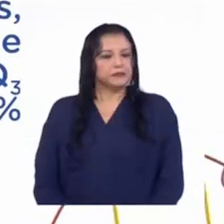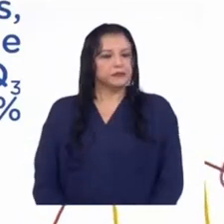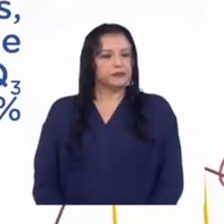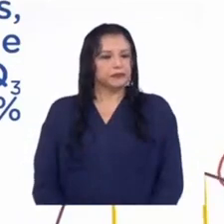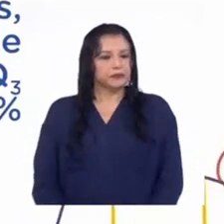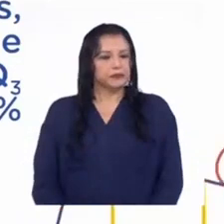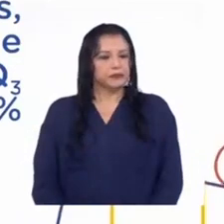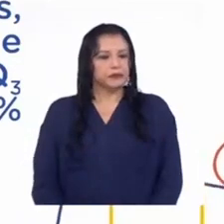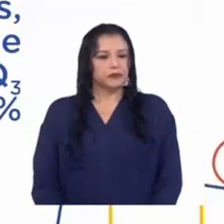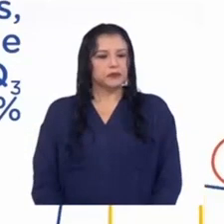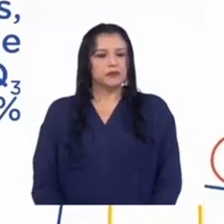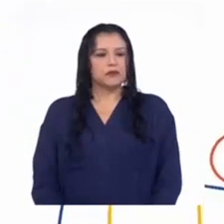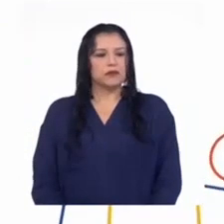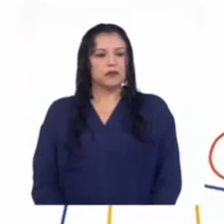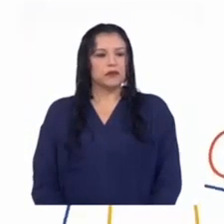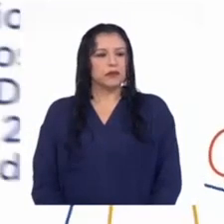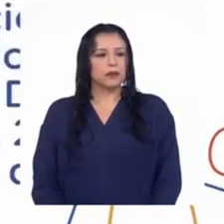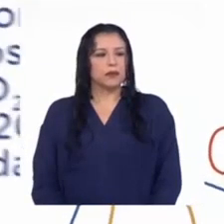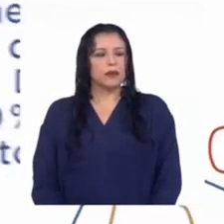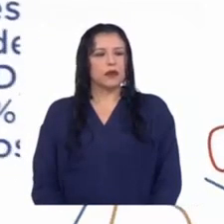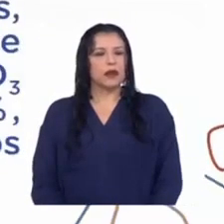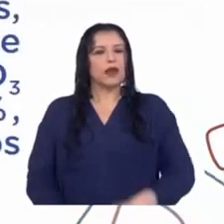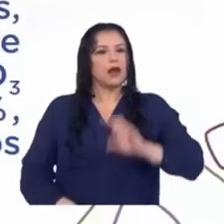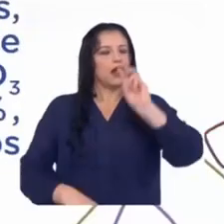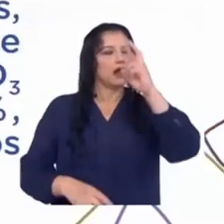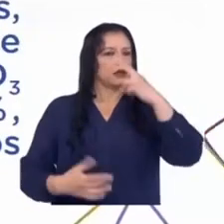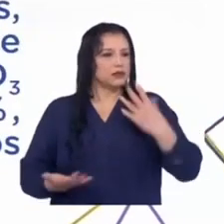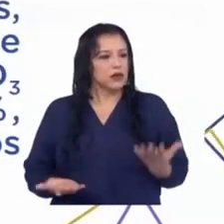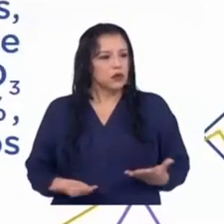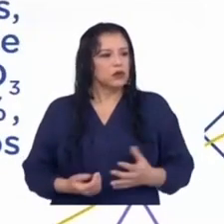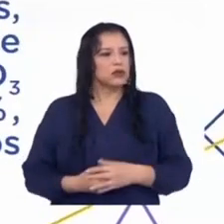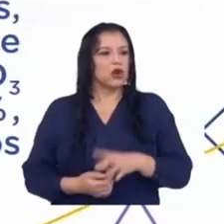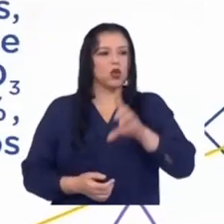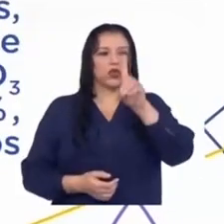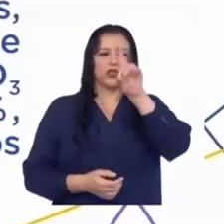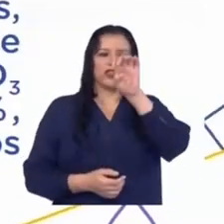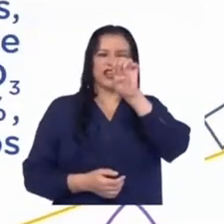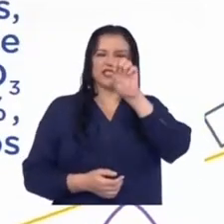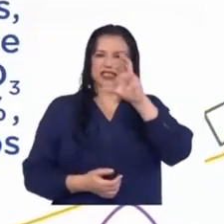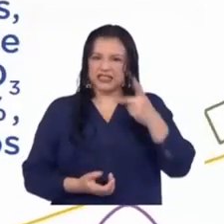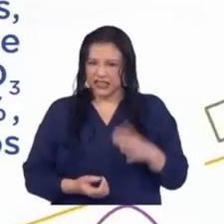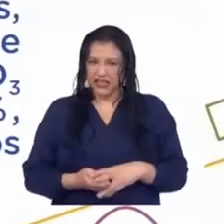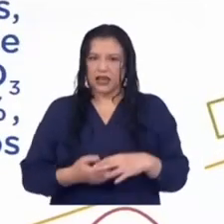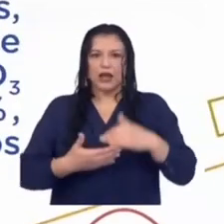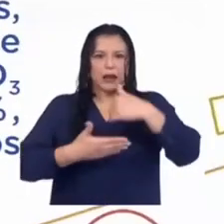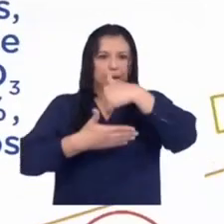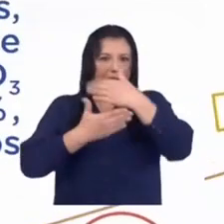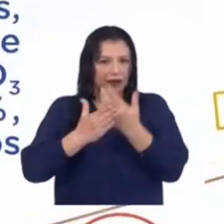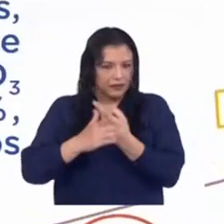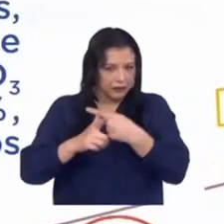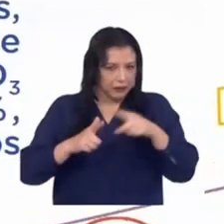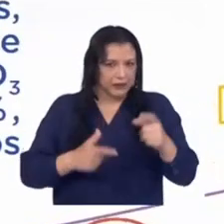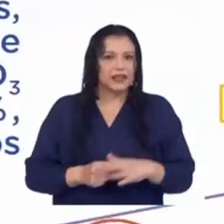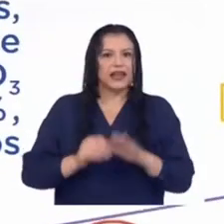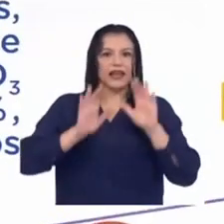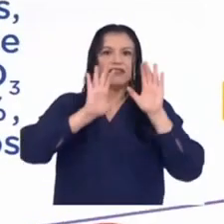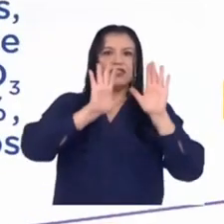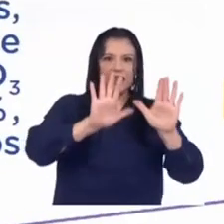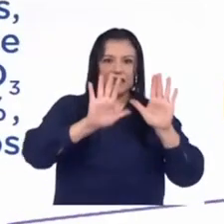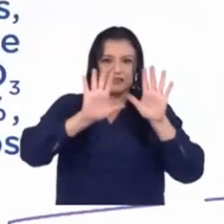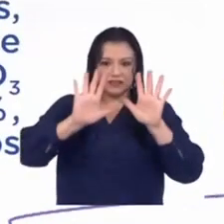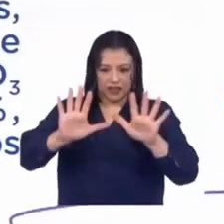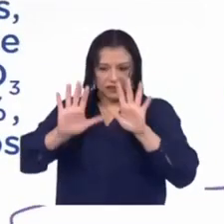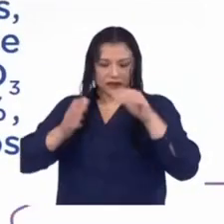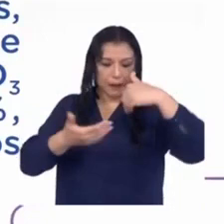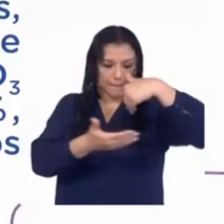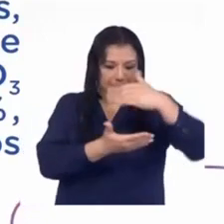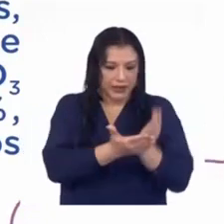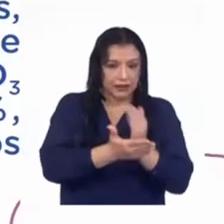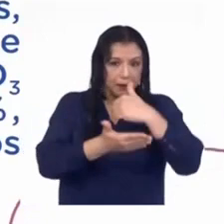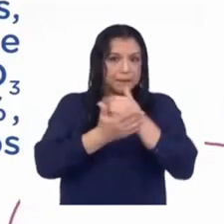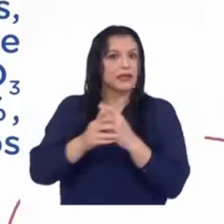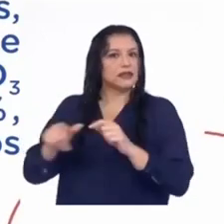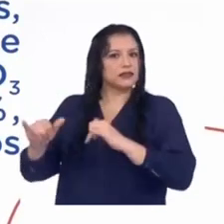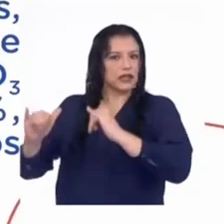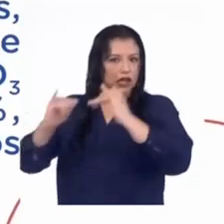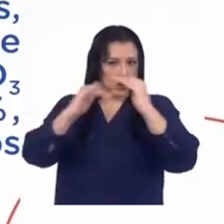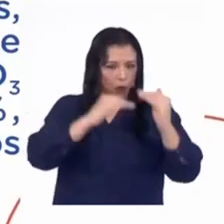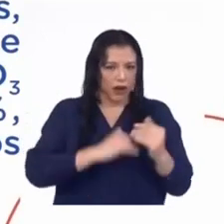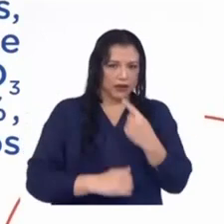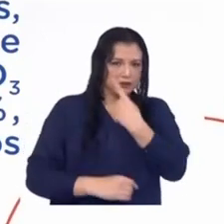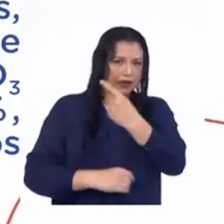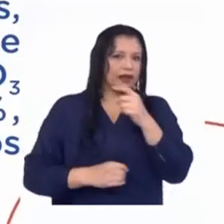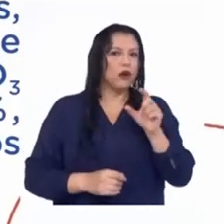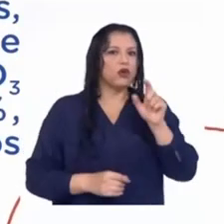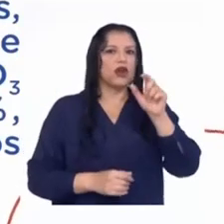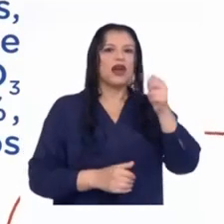Por supuesto. En segundo lugar, un decil divide la distribución en 10 partes iguales, cada una de las cuales engloba